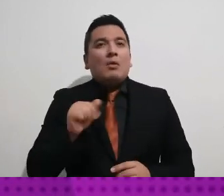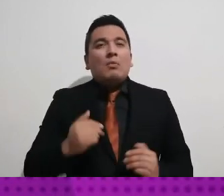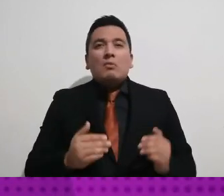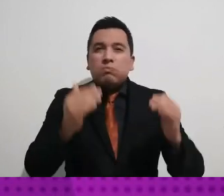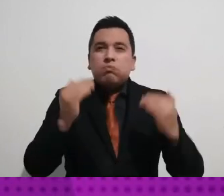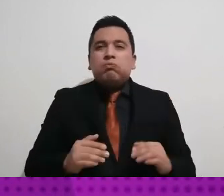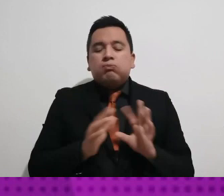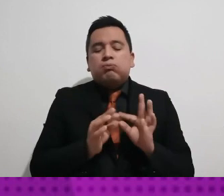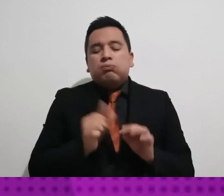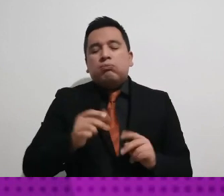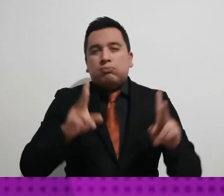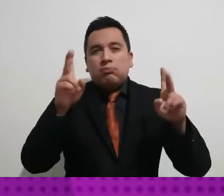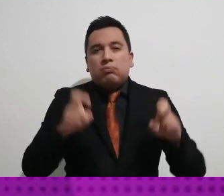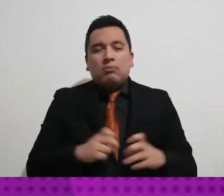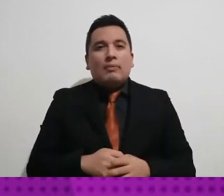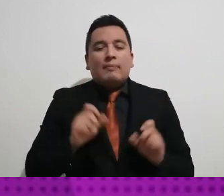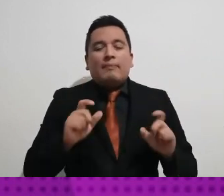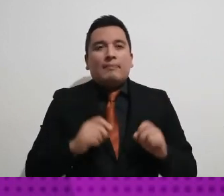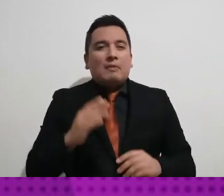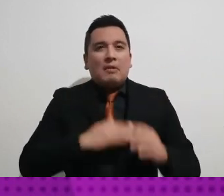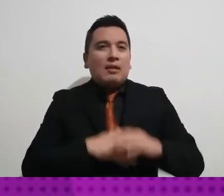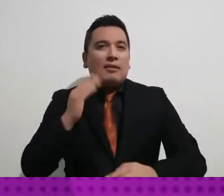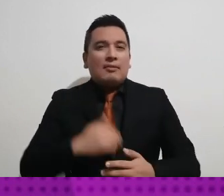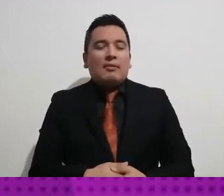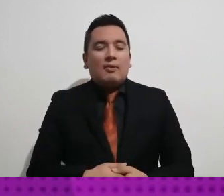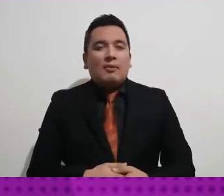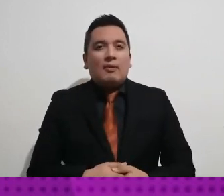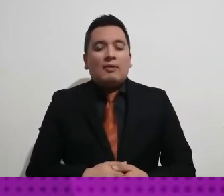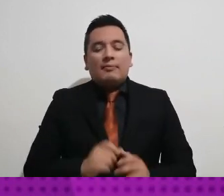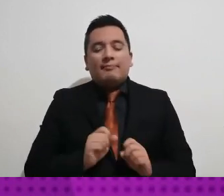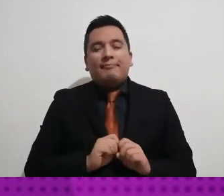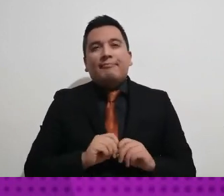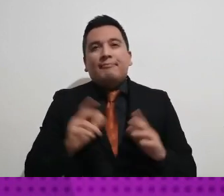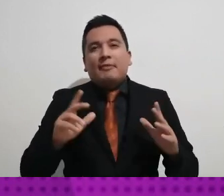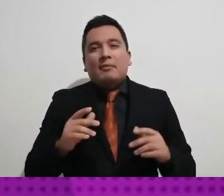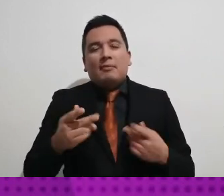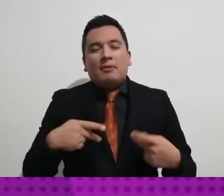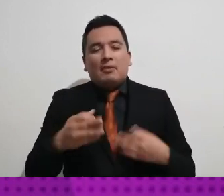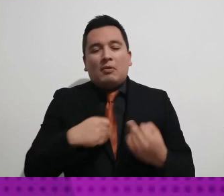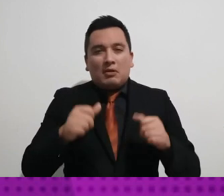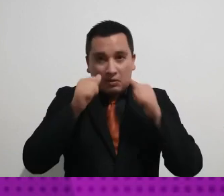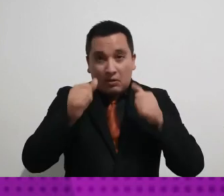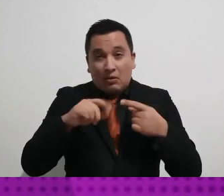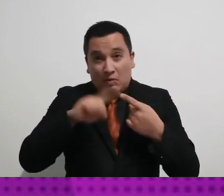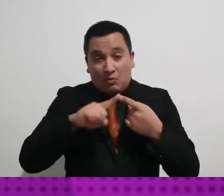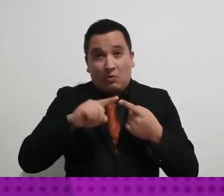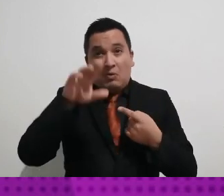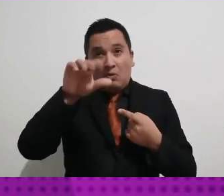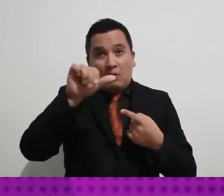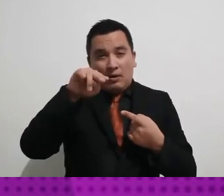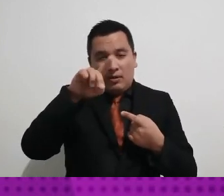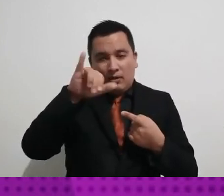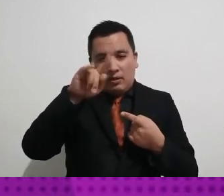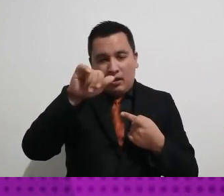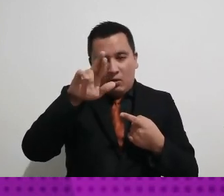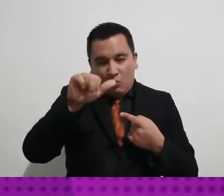pero regresando me gustaría hablar de algunos temas también que tuvieron un éxito y que sin lugar a dudas son un precedente a nivel nacional. Uno de ellos es